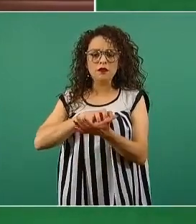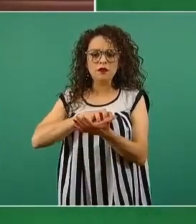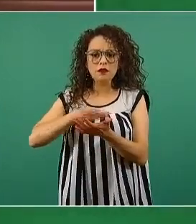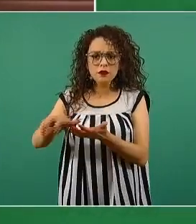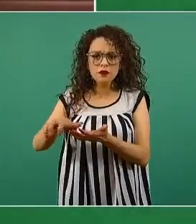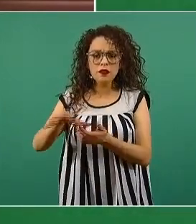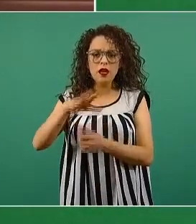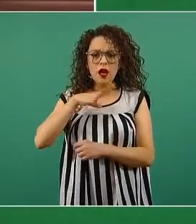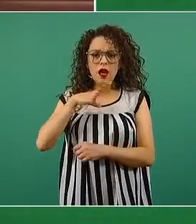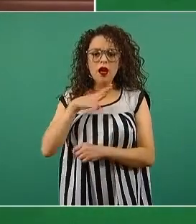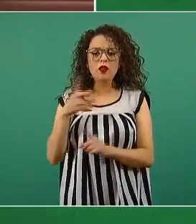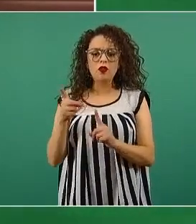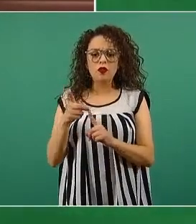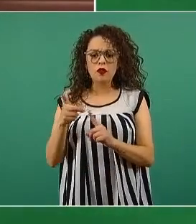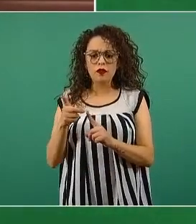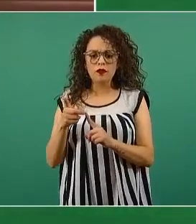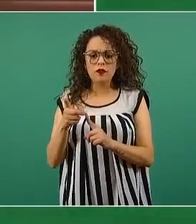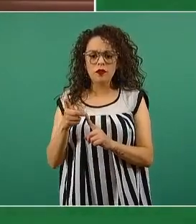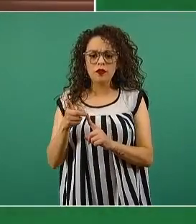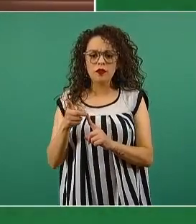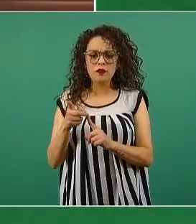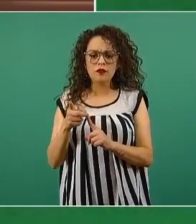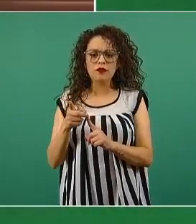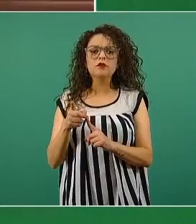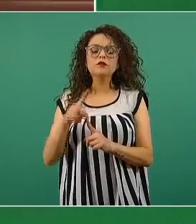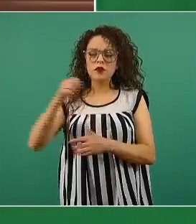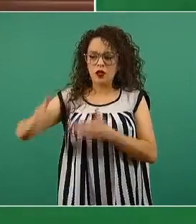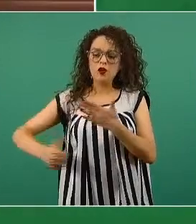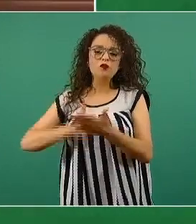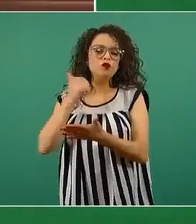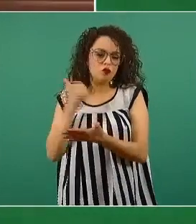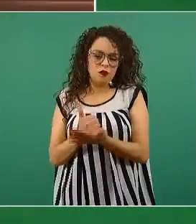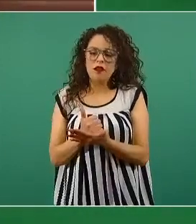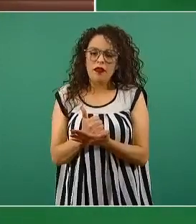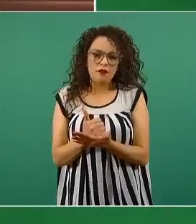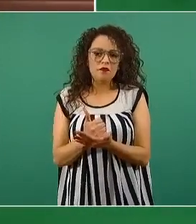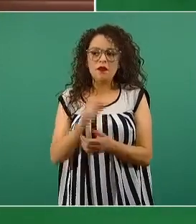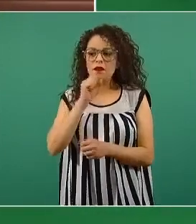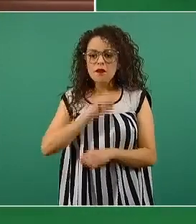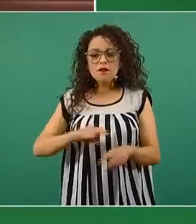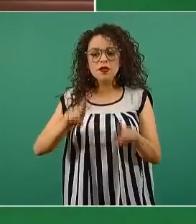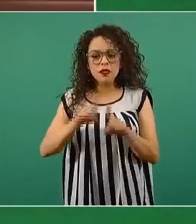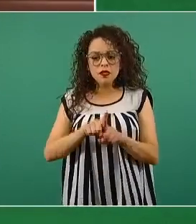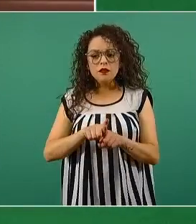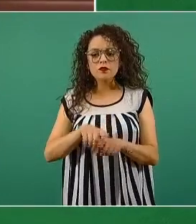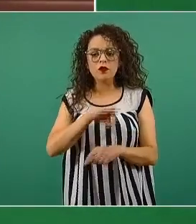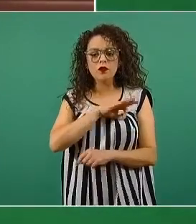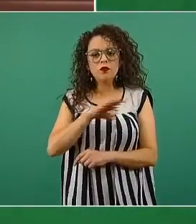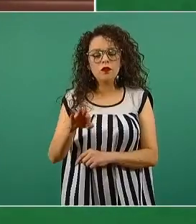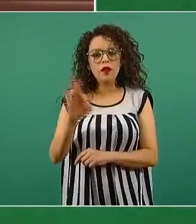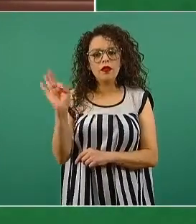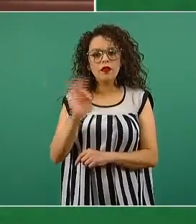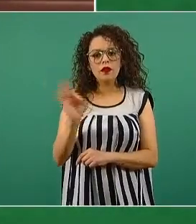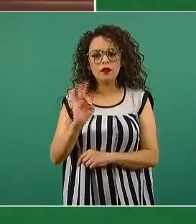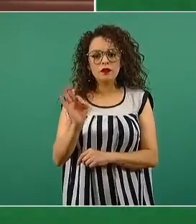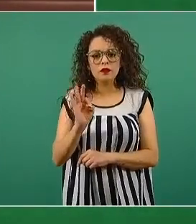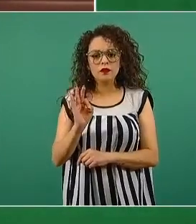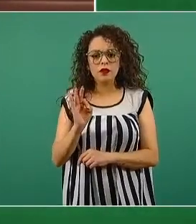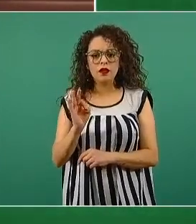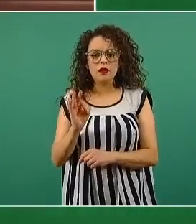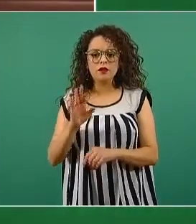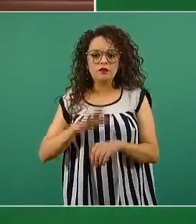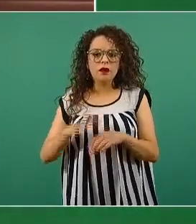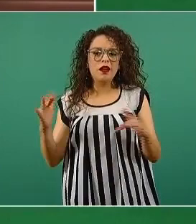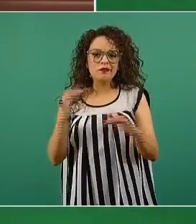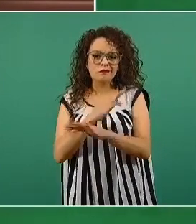concentrada o más concentrada que otras décadas en áreas urbanas, pero también tiene mucho más posibilidad de movilidad?